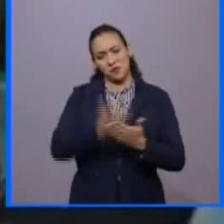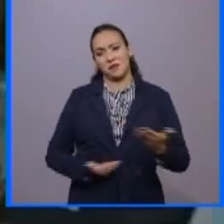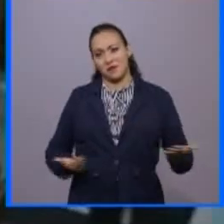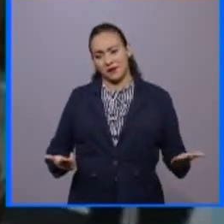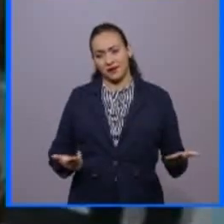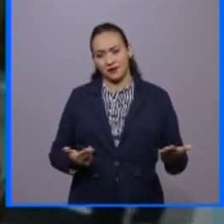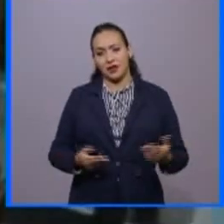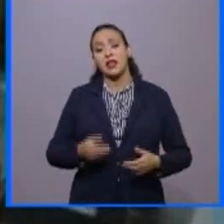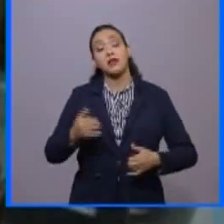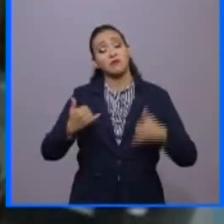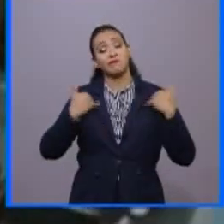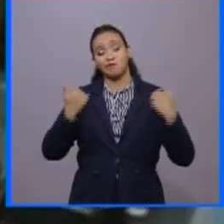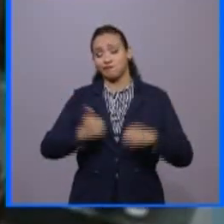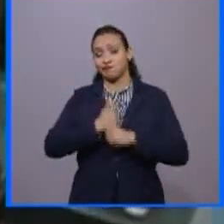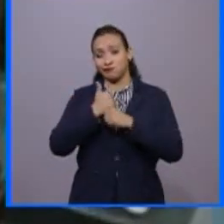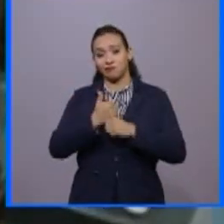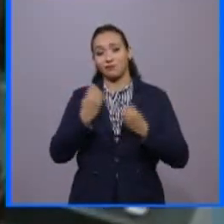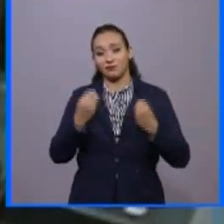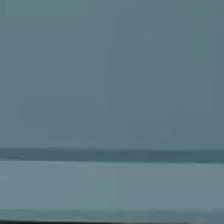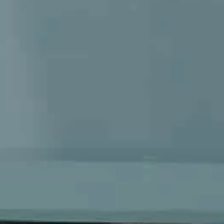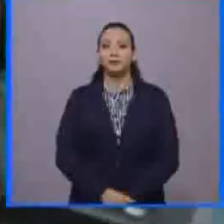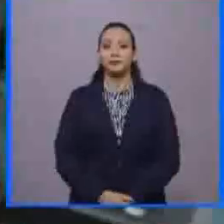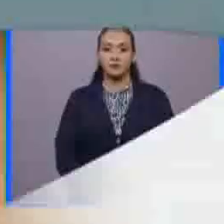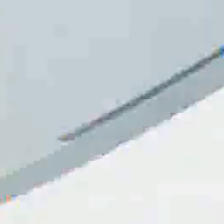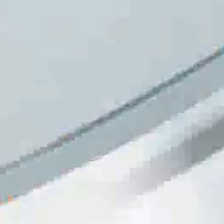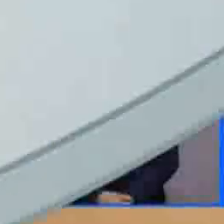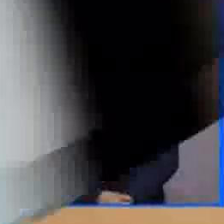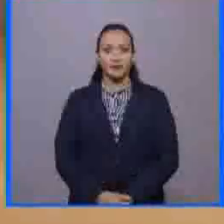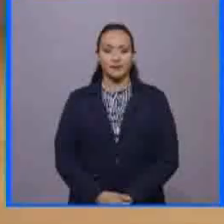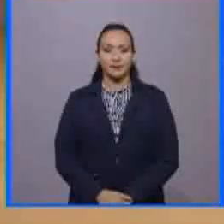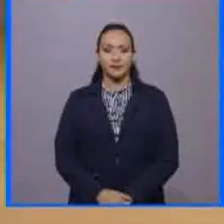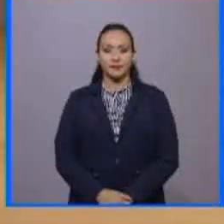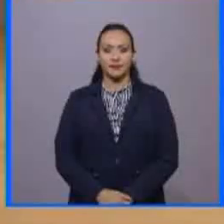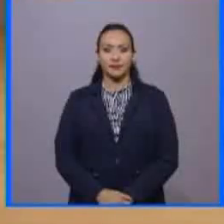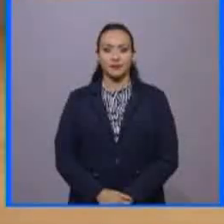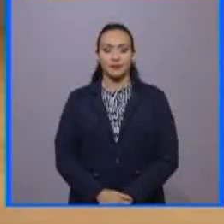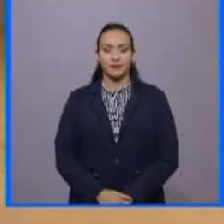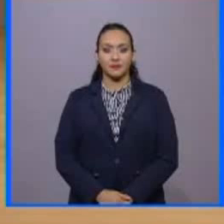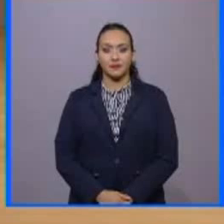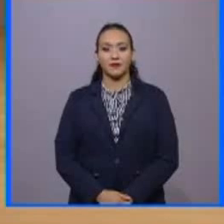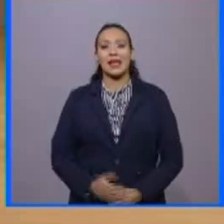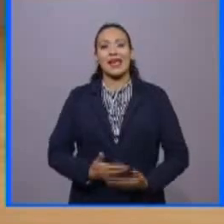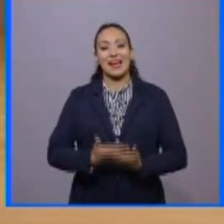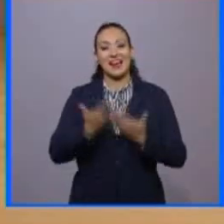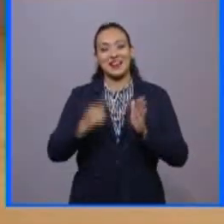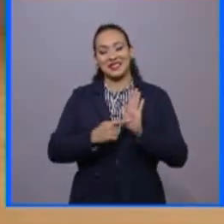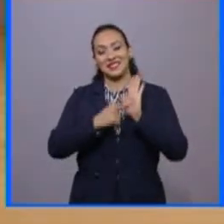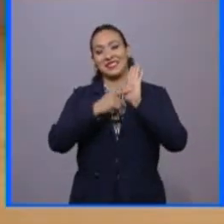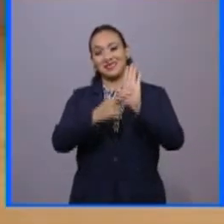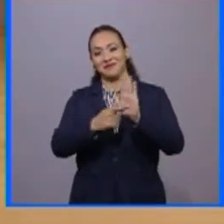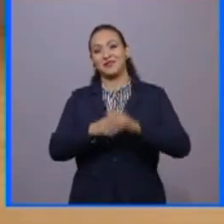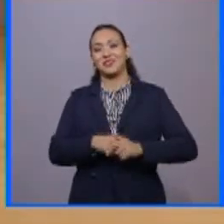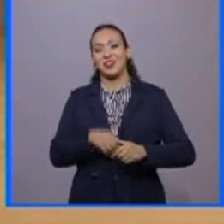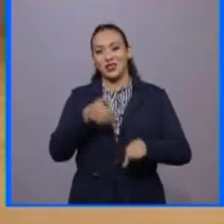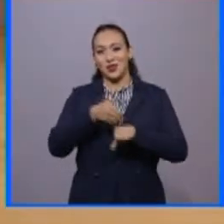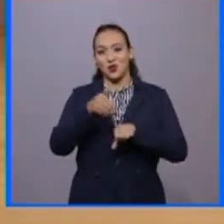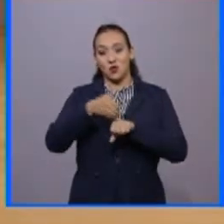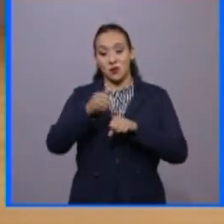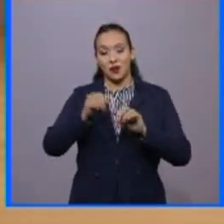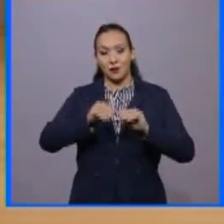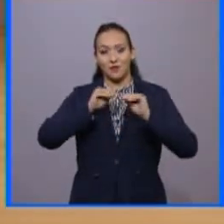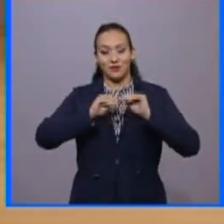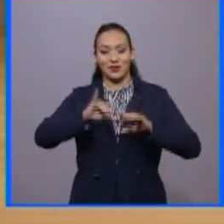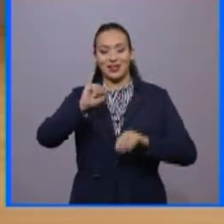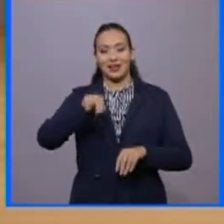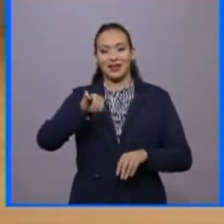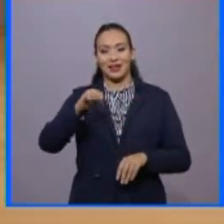niños y adolescentes. A continuación le presentamos las cifras publicadas por